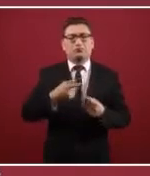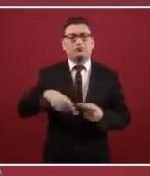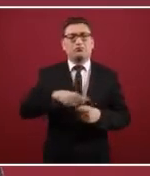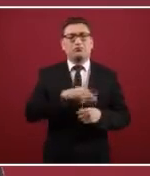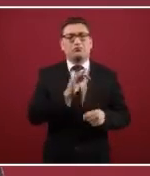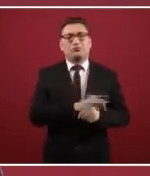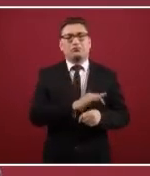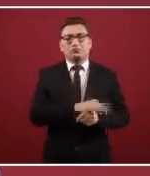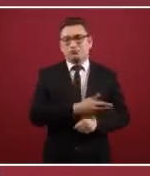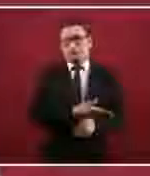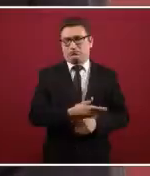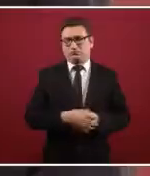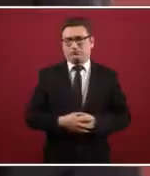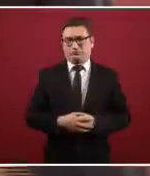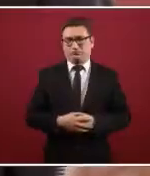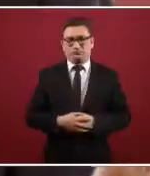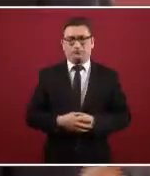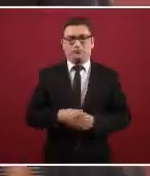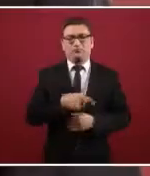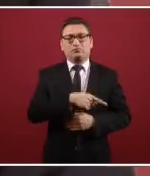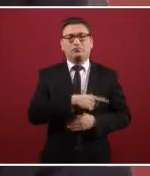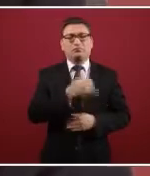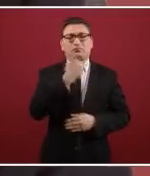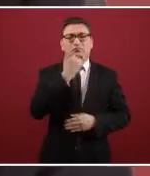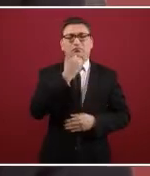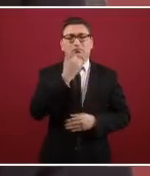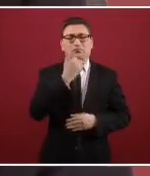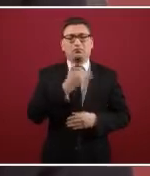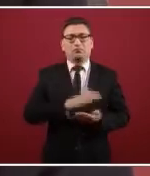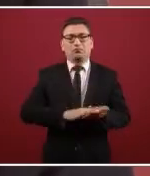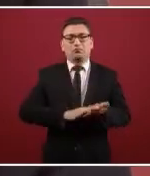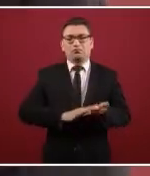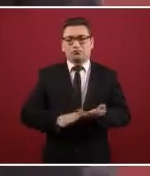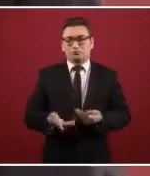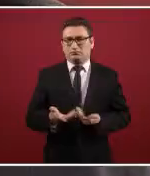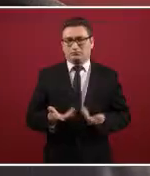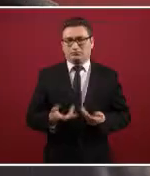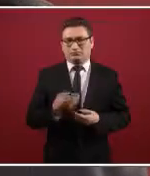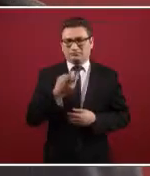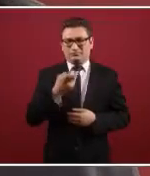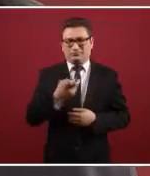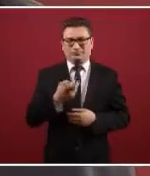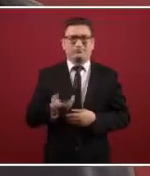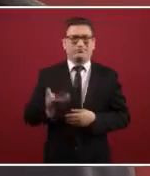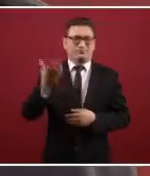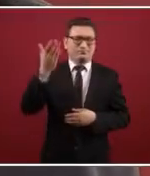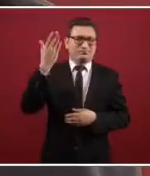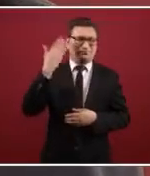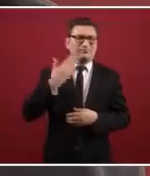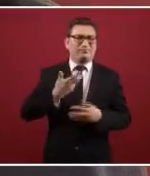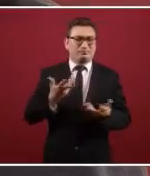protege, se le perdona todo. Ya eso se terminó.